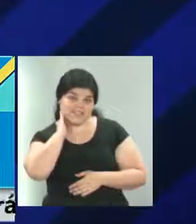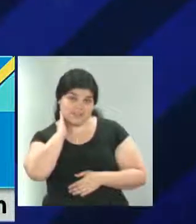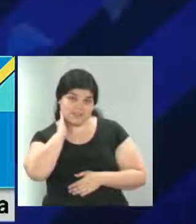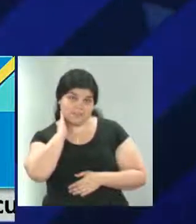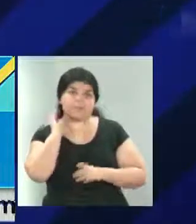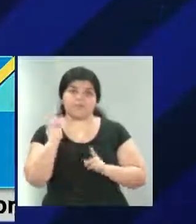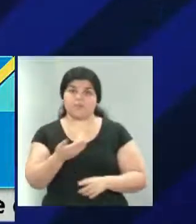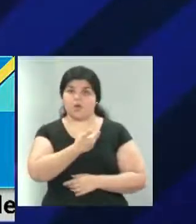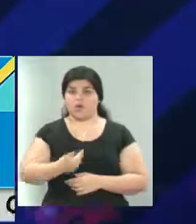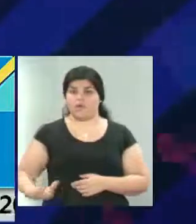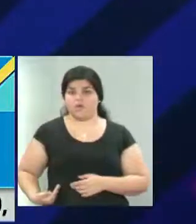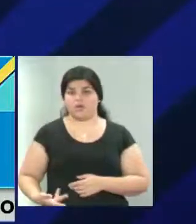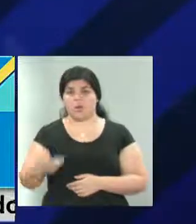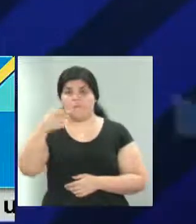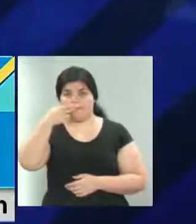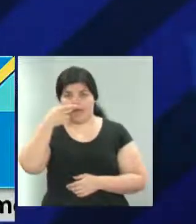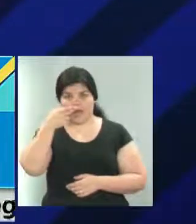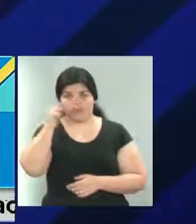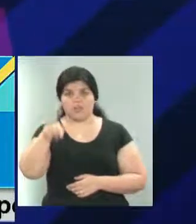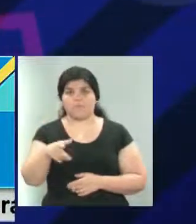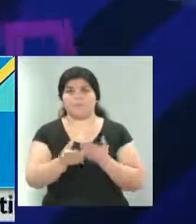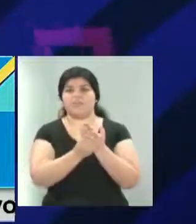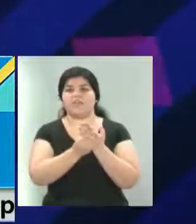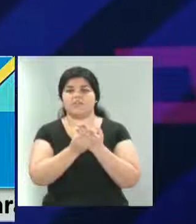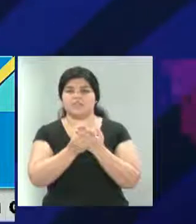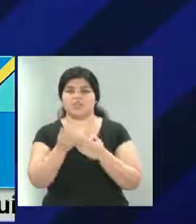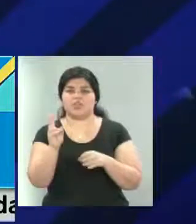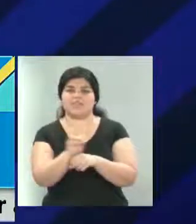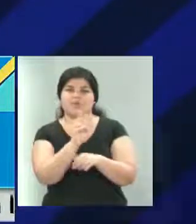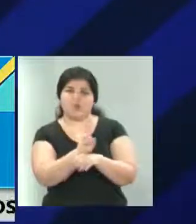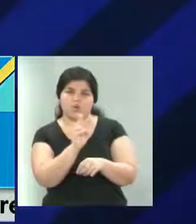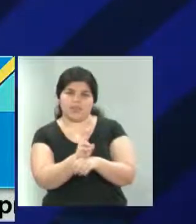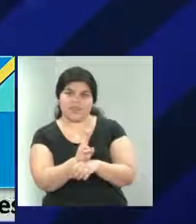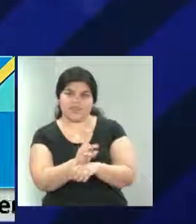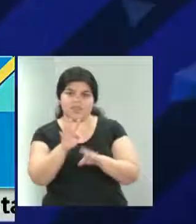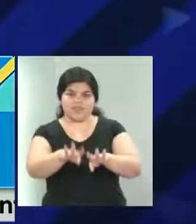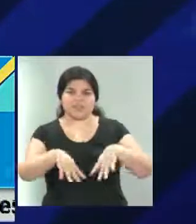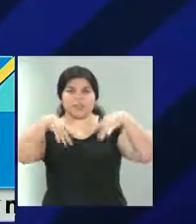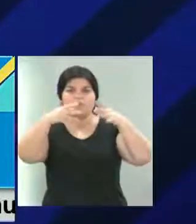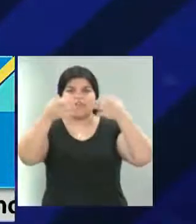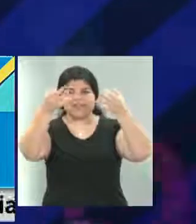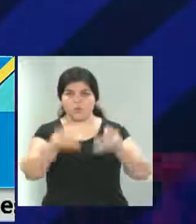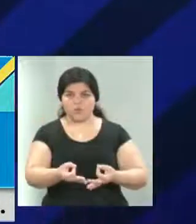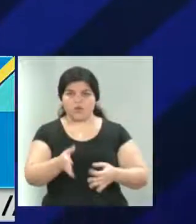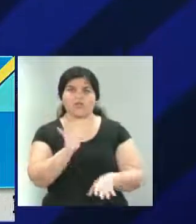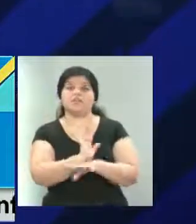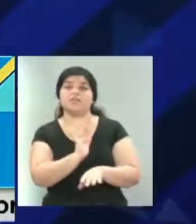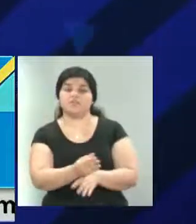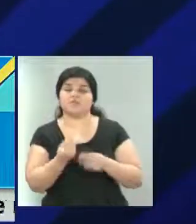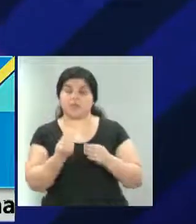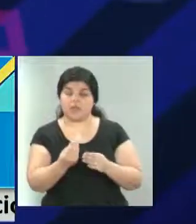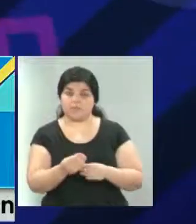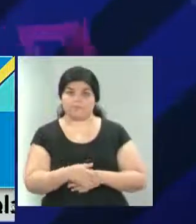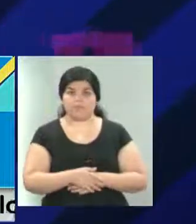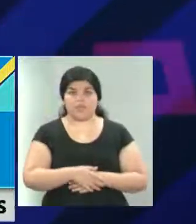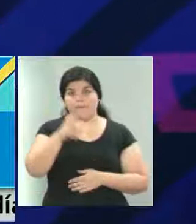del gobierno de Mauricio Macri y del Ministerio de Seguridad, el programa Tribuna Segura, que lo que hace es restringir el ingreso a las